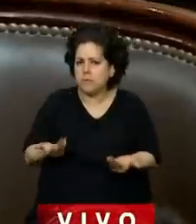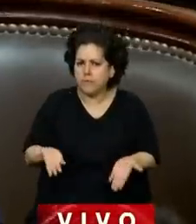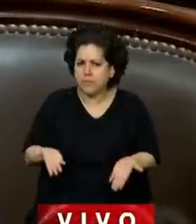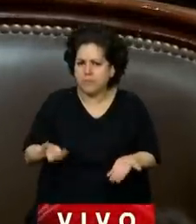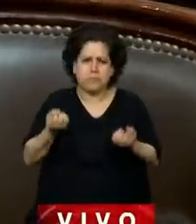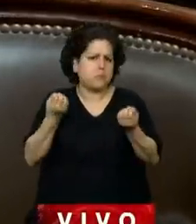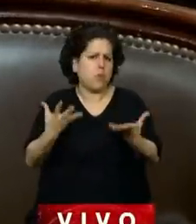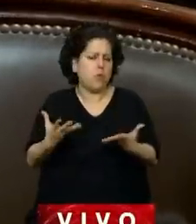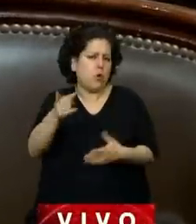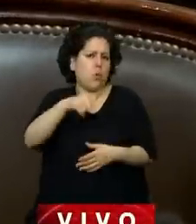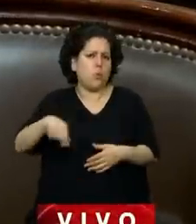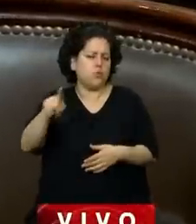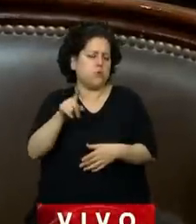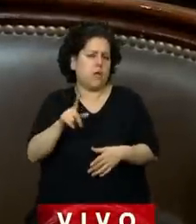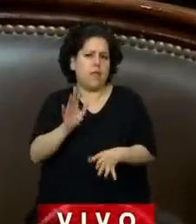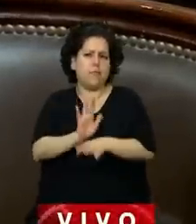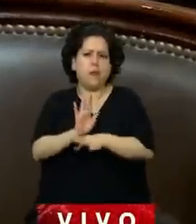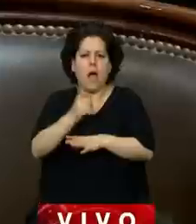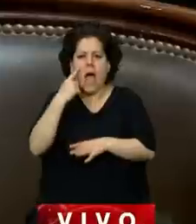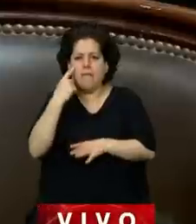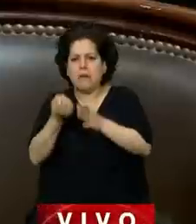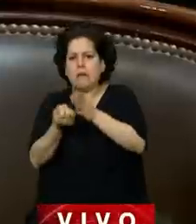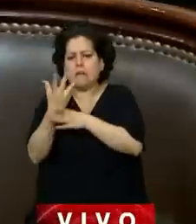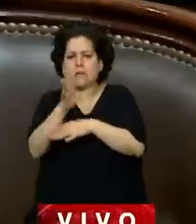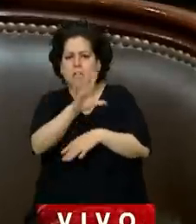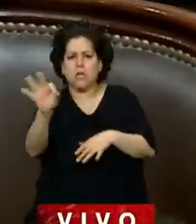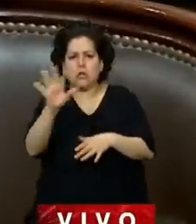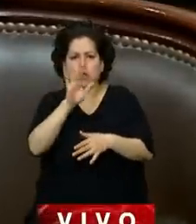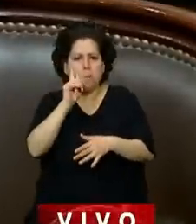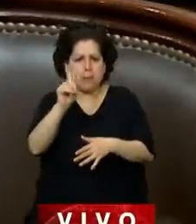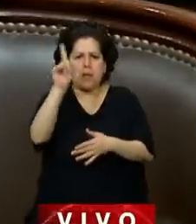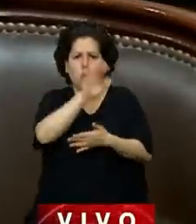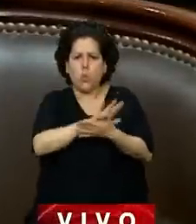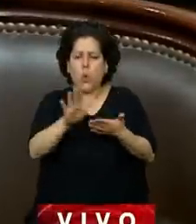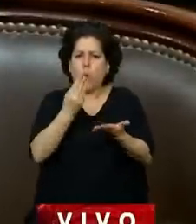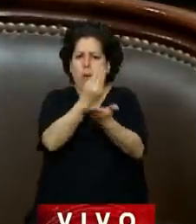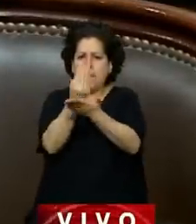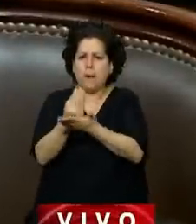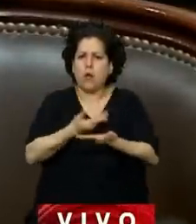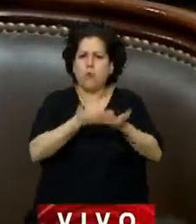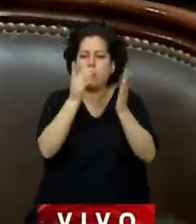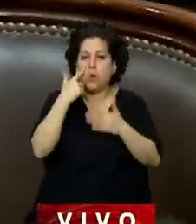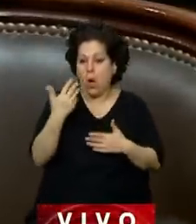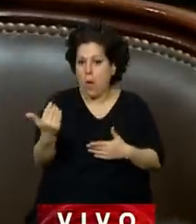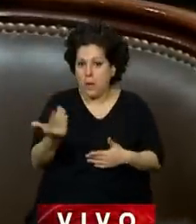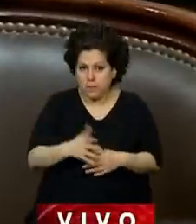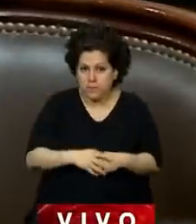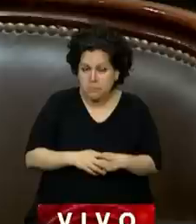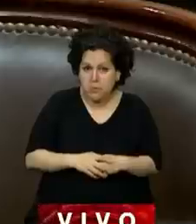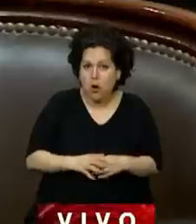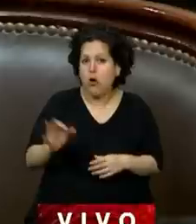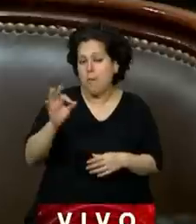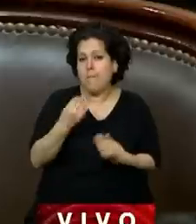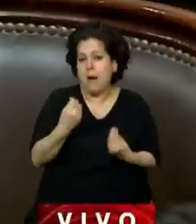¿Por qué no se predisponen a crear unos 500.000 nuevos empleos públicos que trate de contener